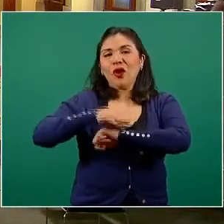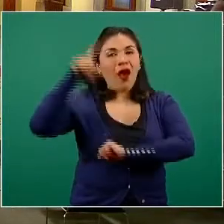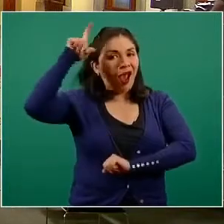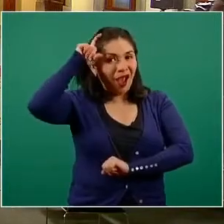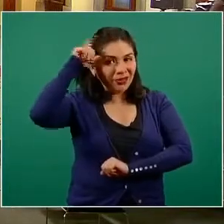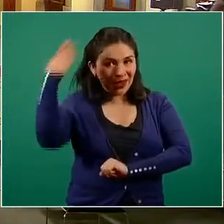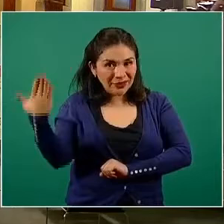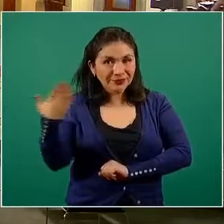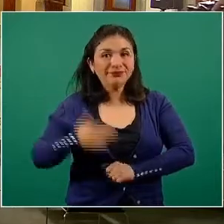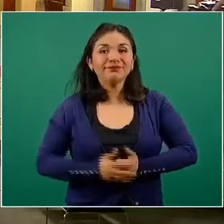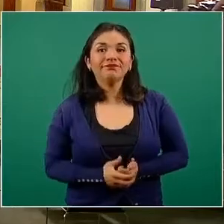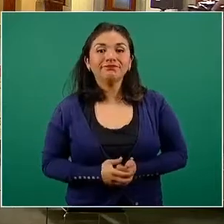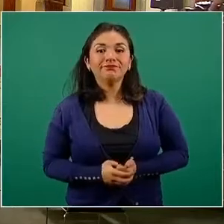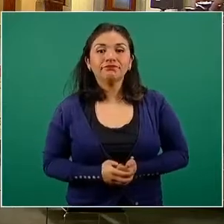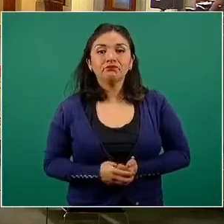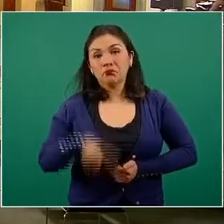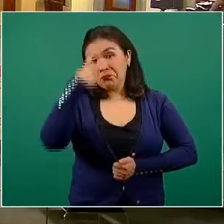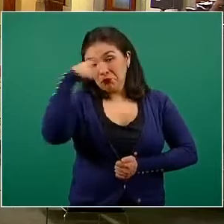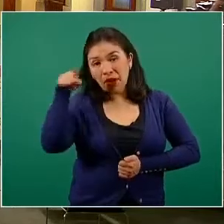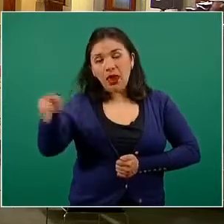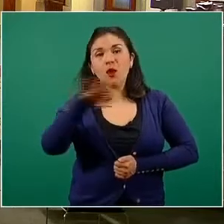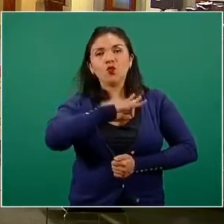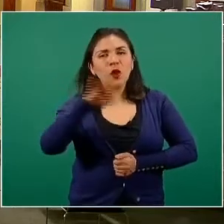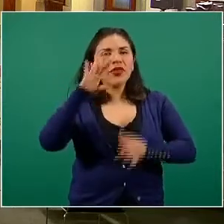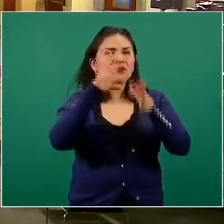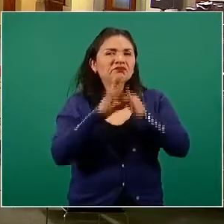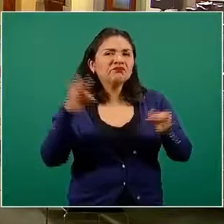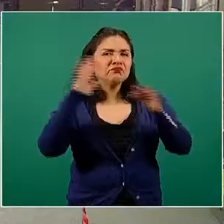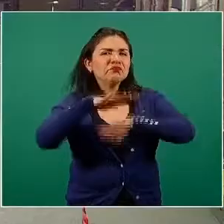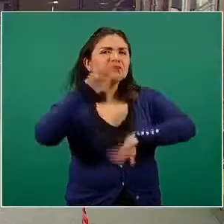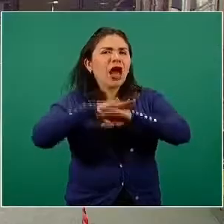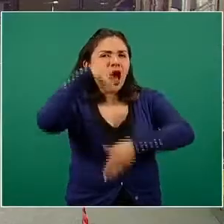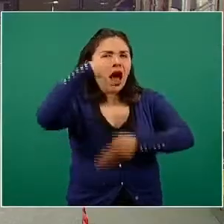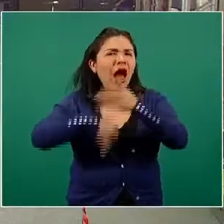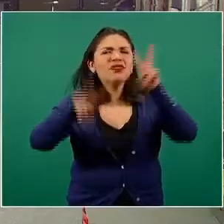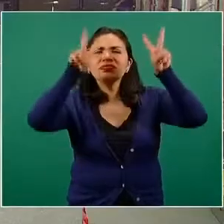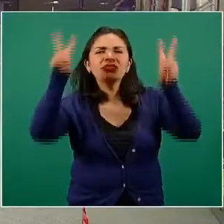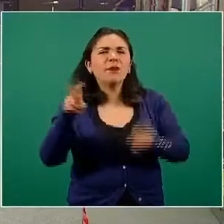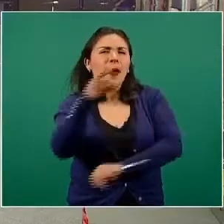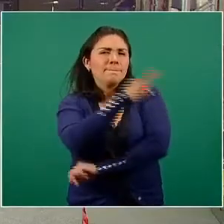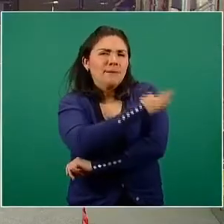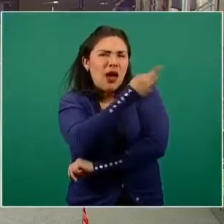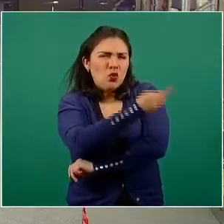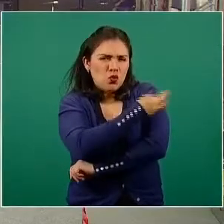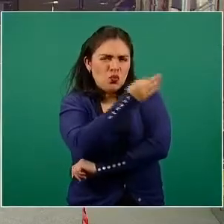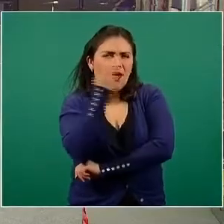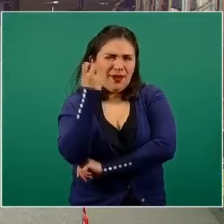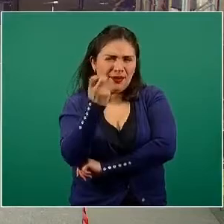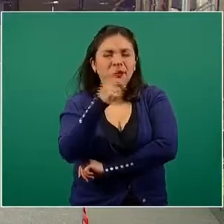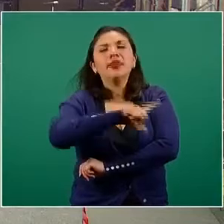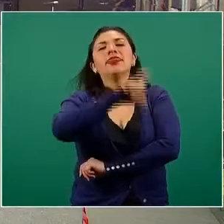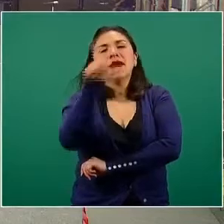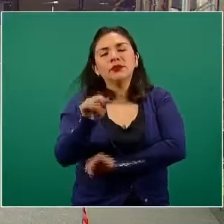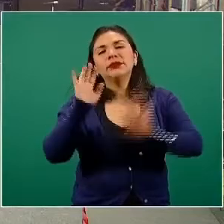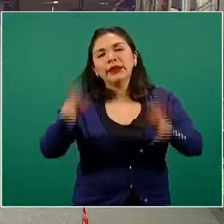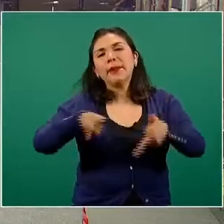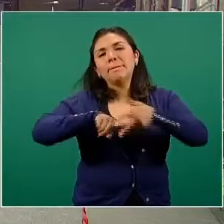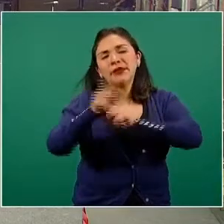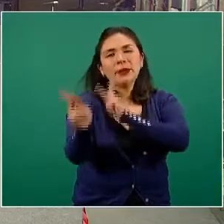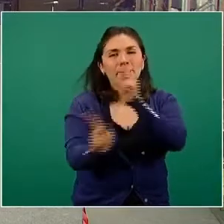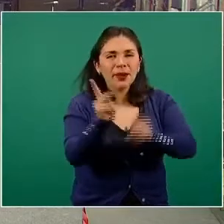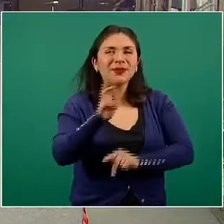doctor López-Gatell para que nos describa el componente de vacunación, para después abrir a